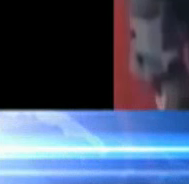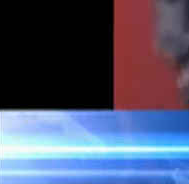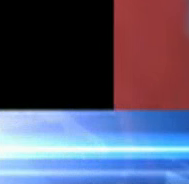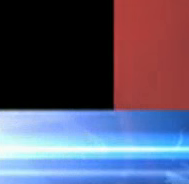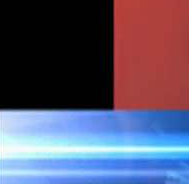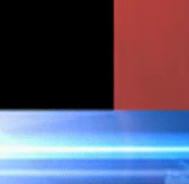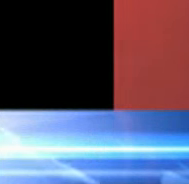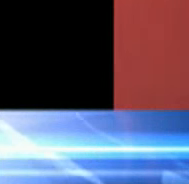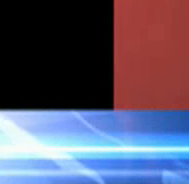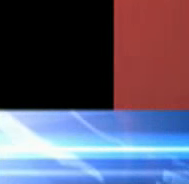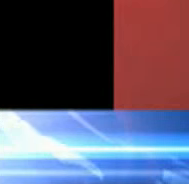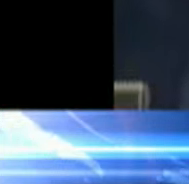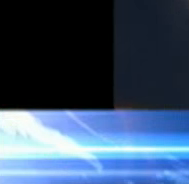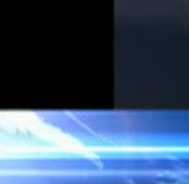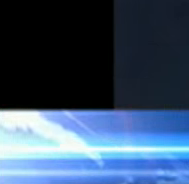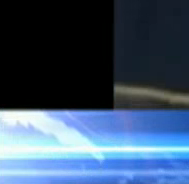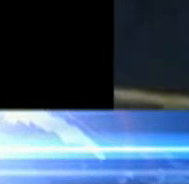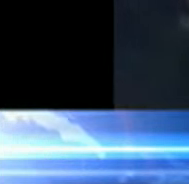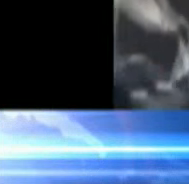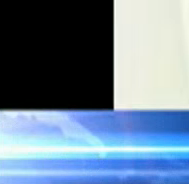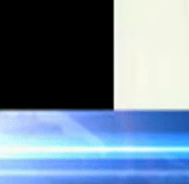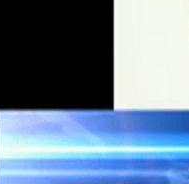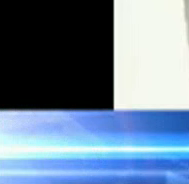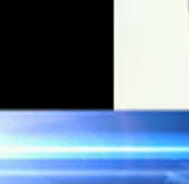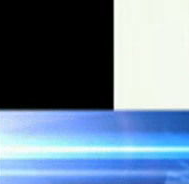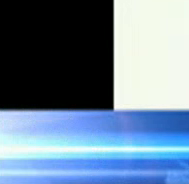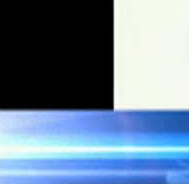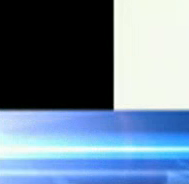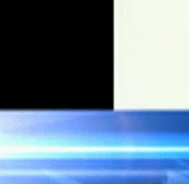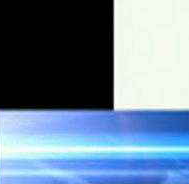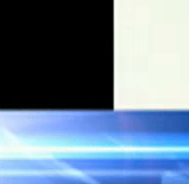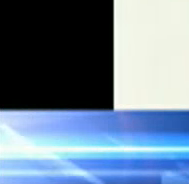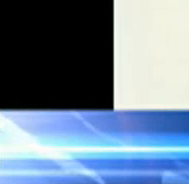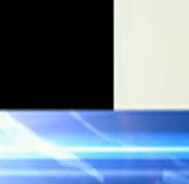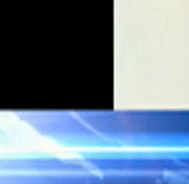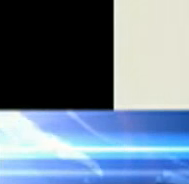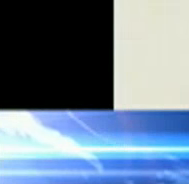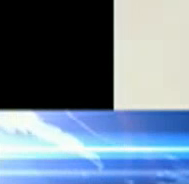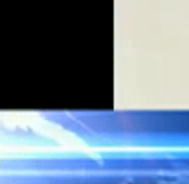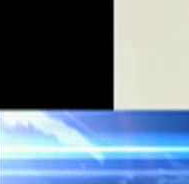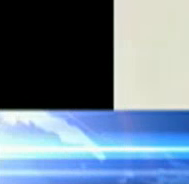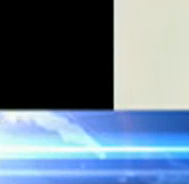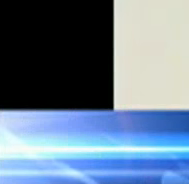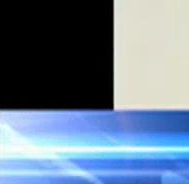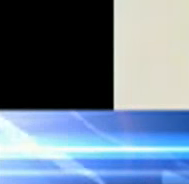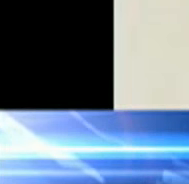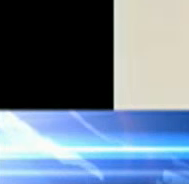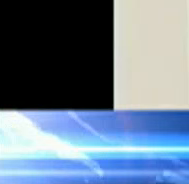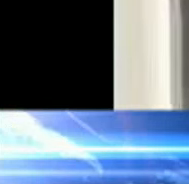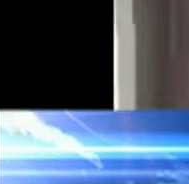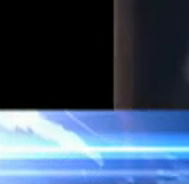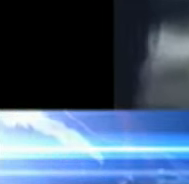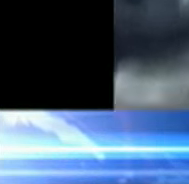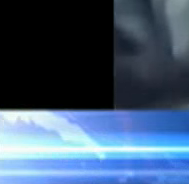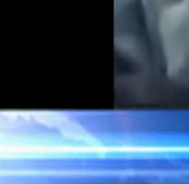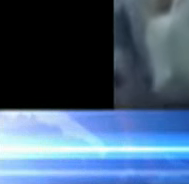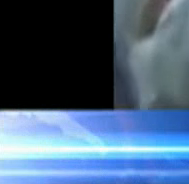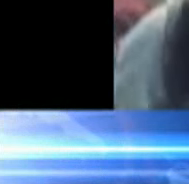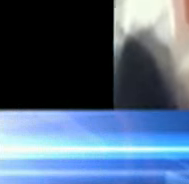confirmó lo que sospechaba. Descubra en qué lugar ocurrió y cómo halló a su esposo.